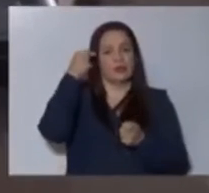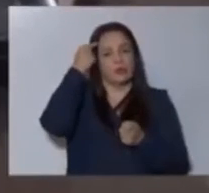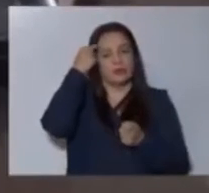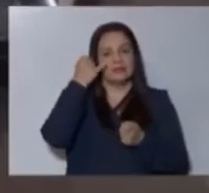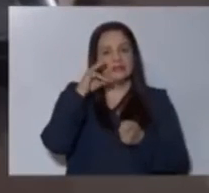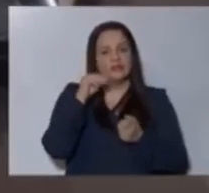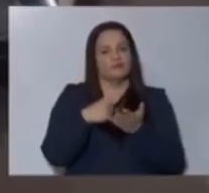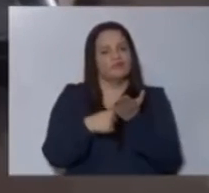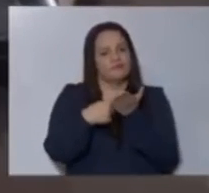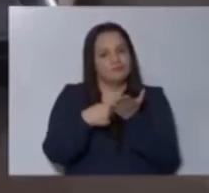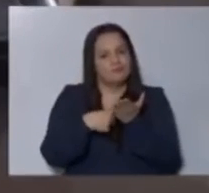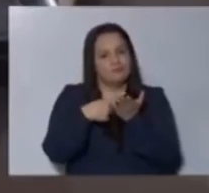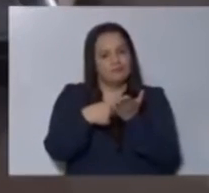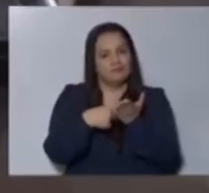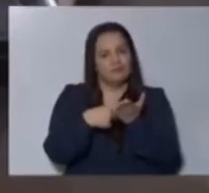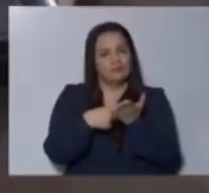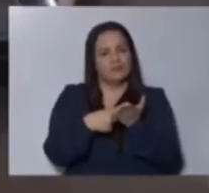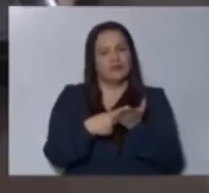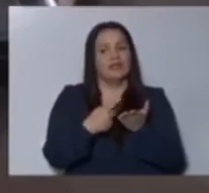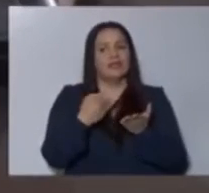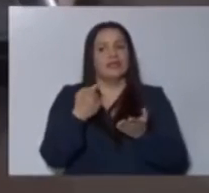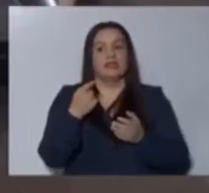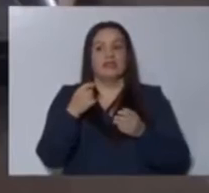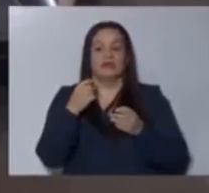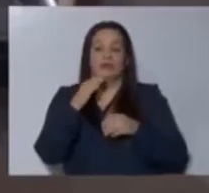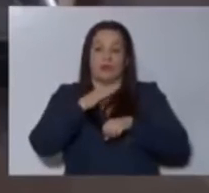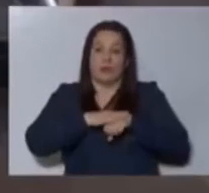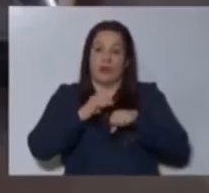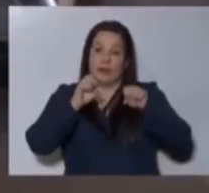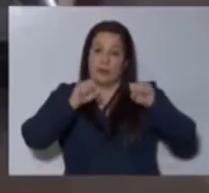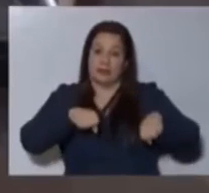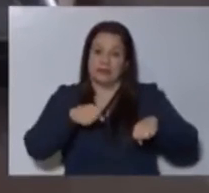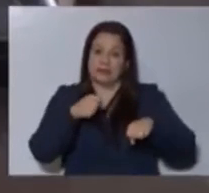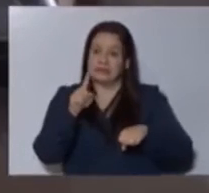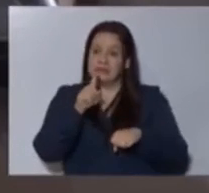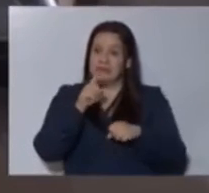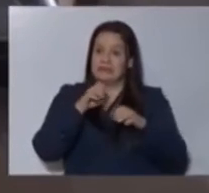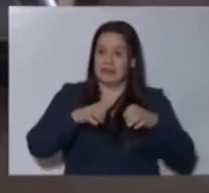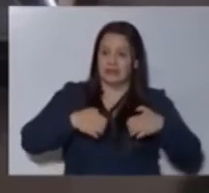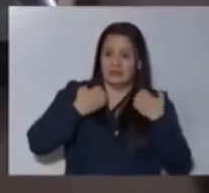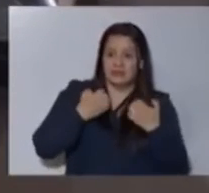la pertinencia, si es que existe, y si no existe, rechazar.